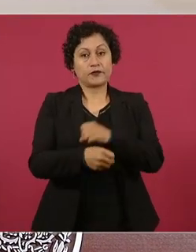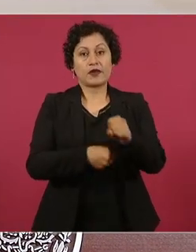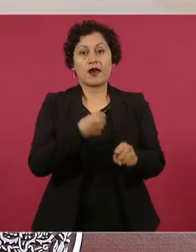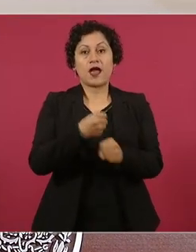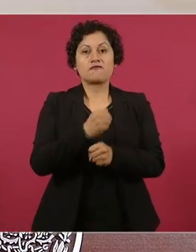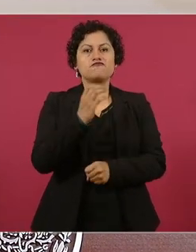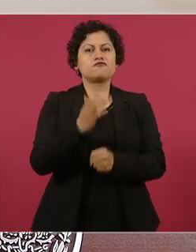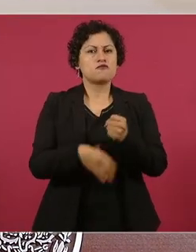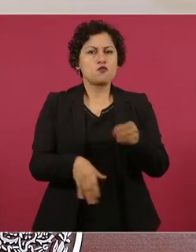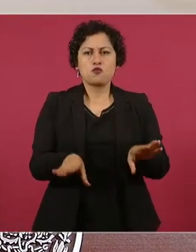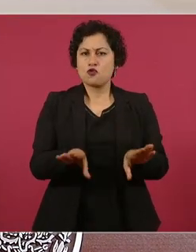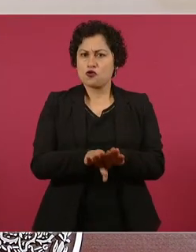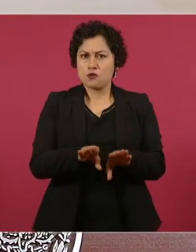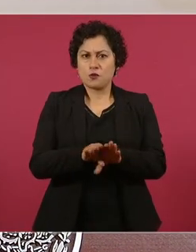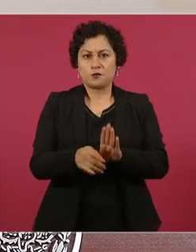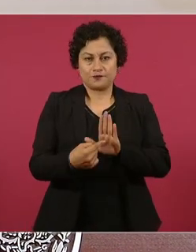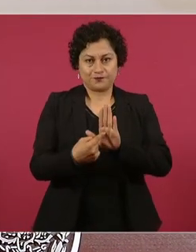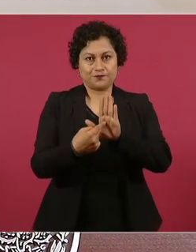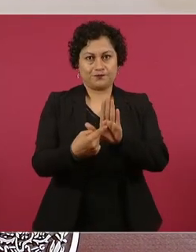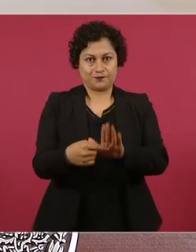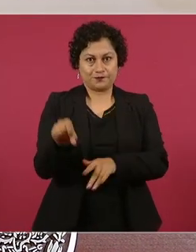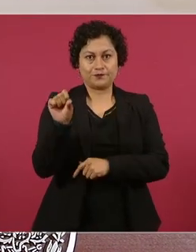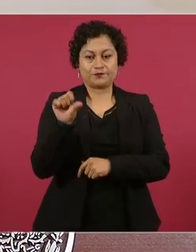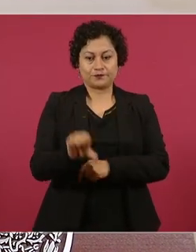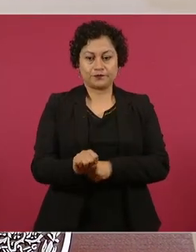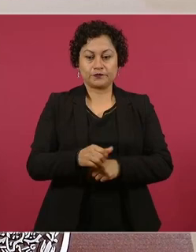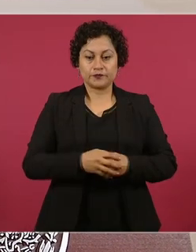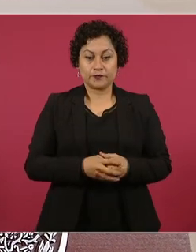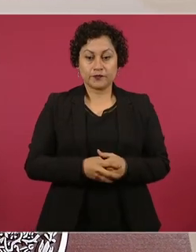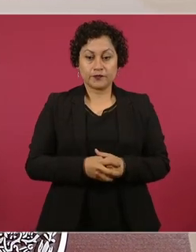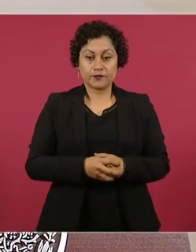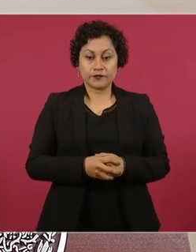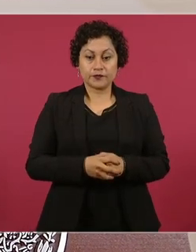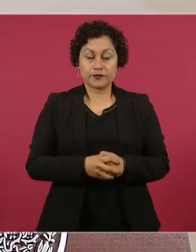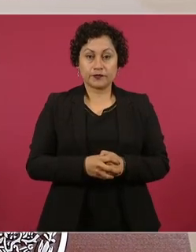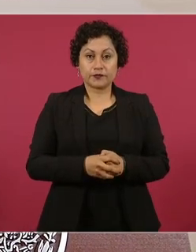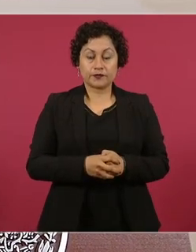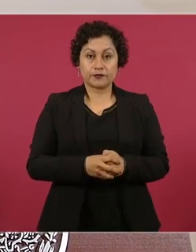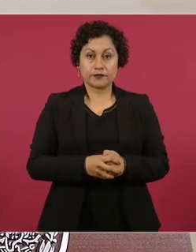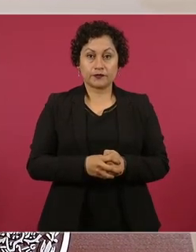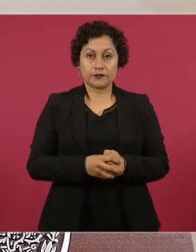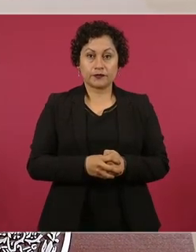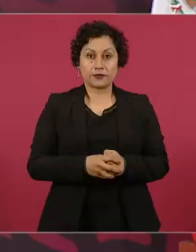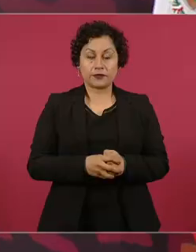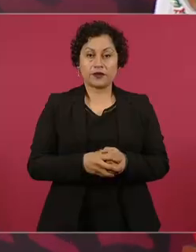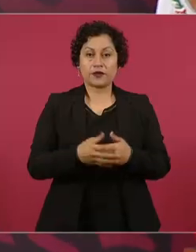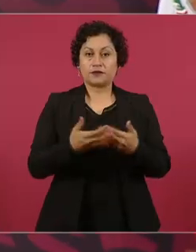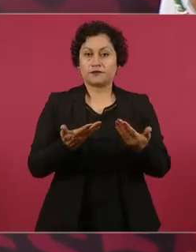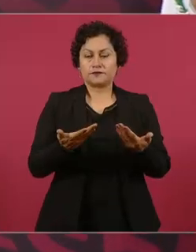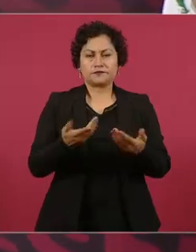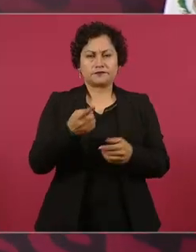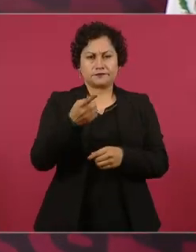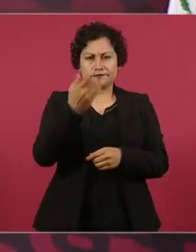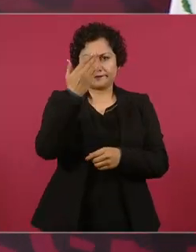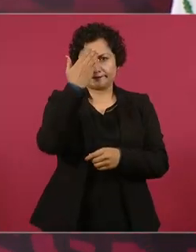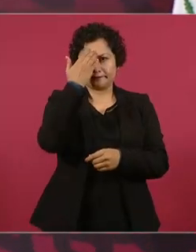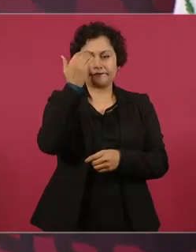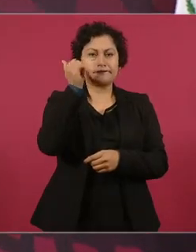van a informar, como siempre lo hacen,